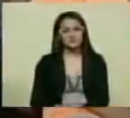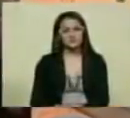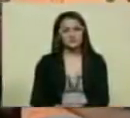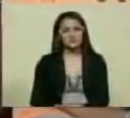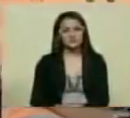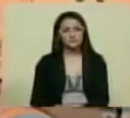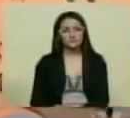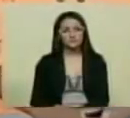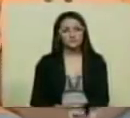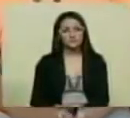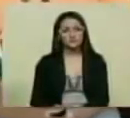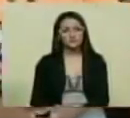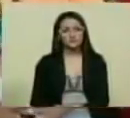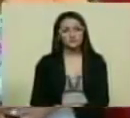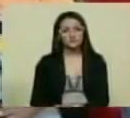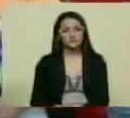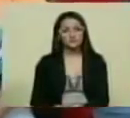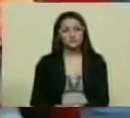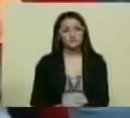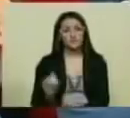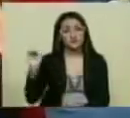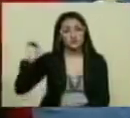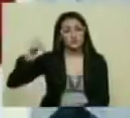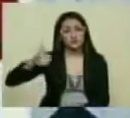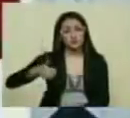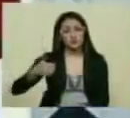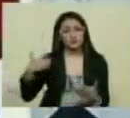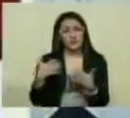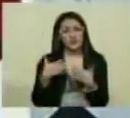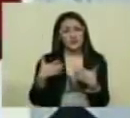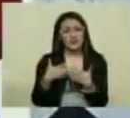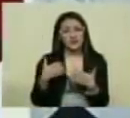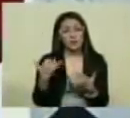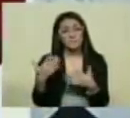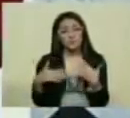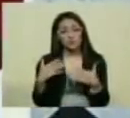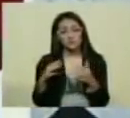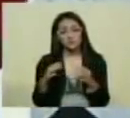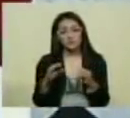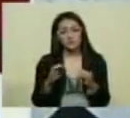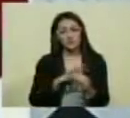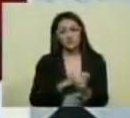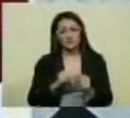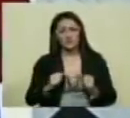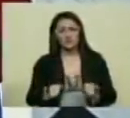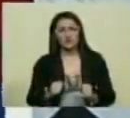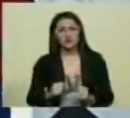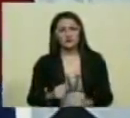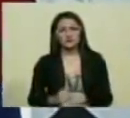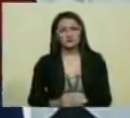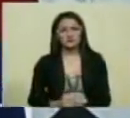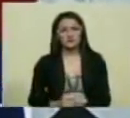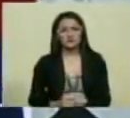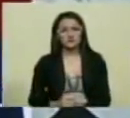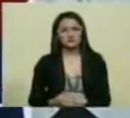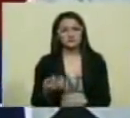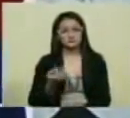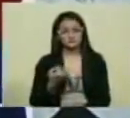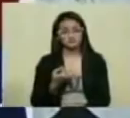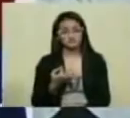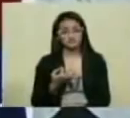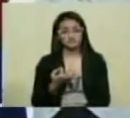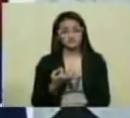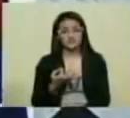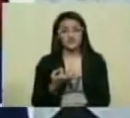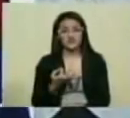perfectamente, porque ustedes han tenido que guerrear toda la vida. Es un proceso de acumulación de fuerza necesaria para estar